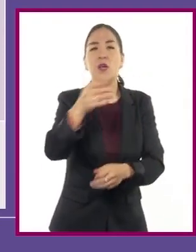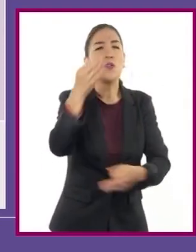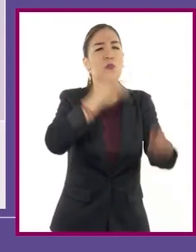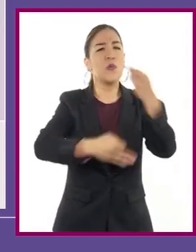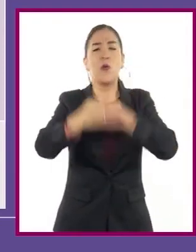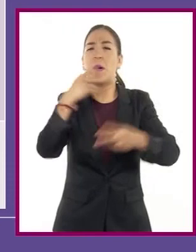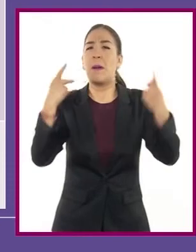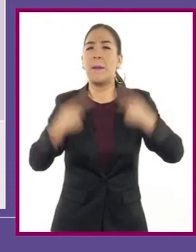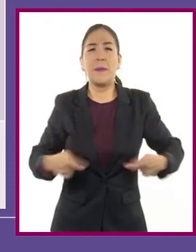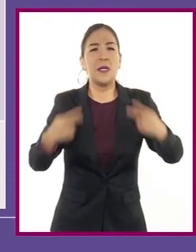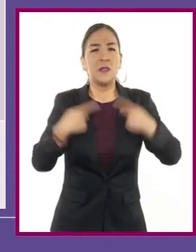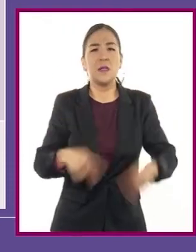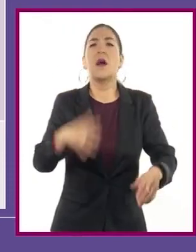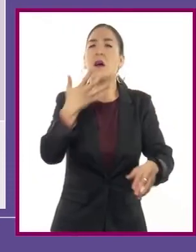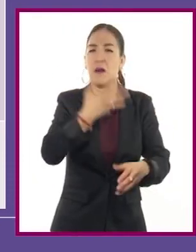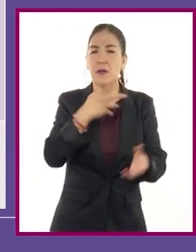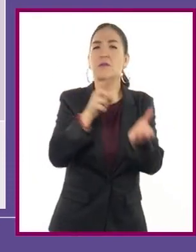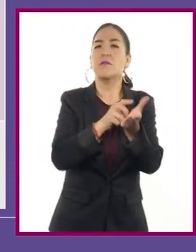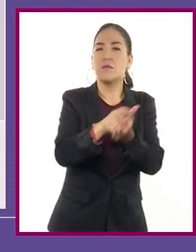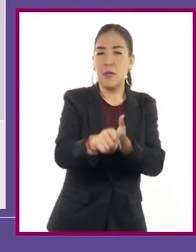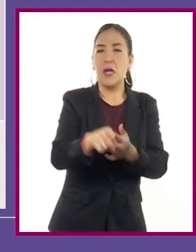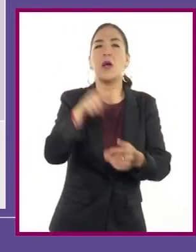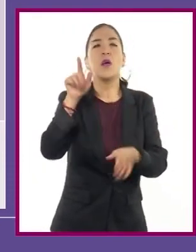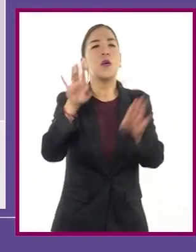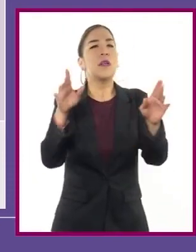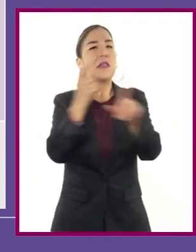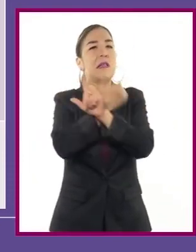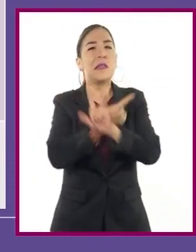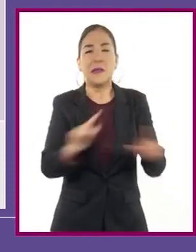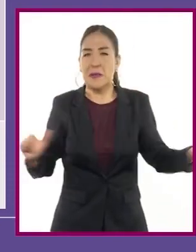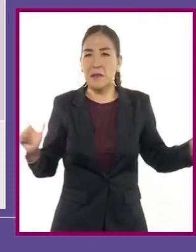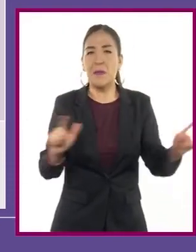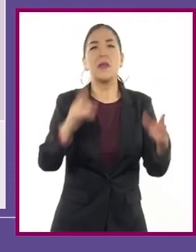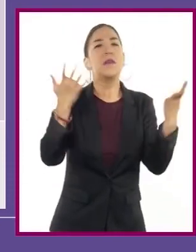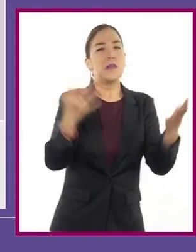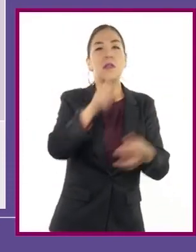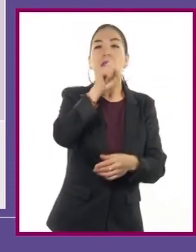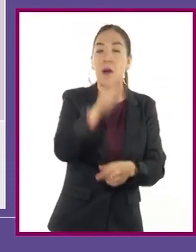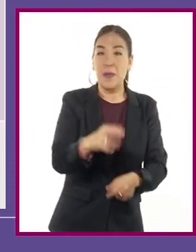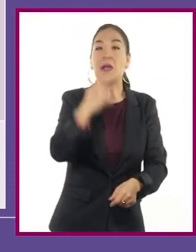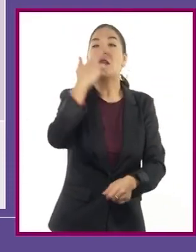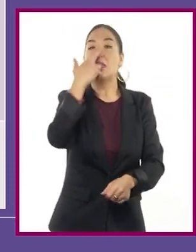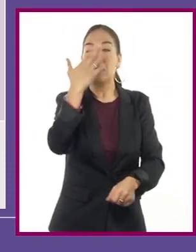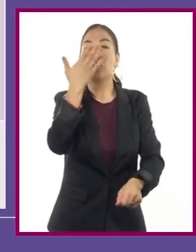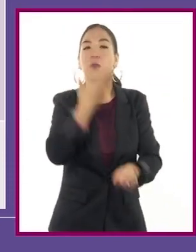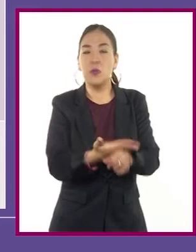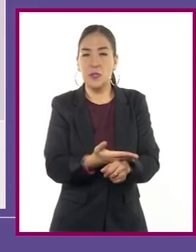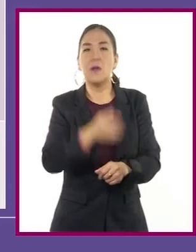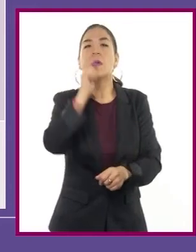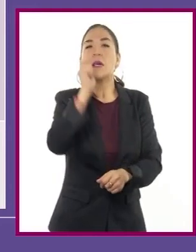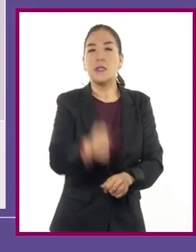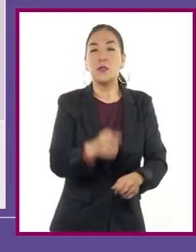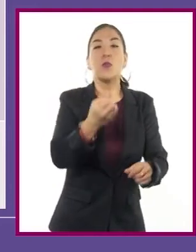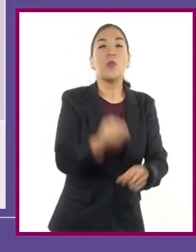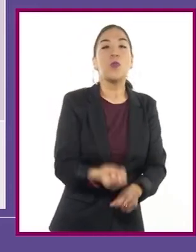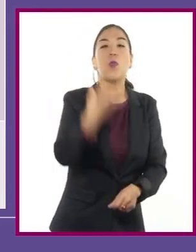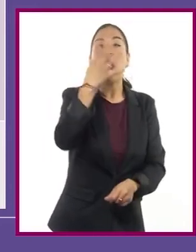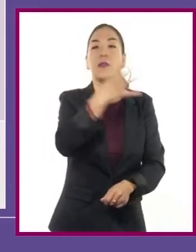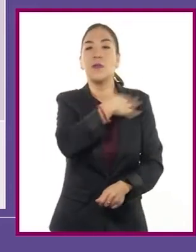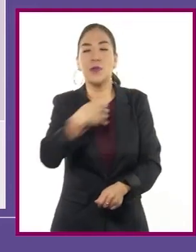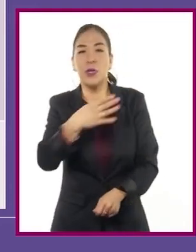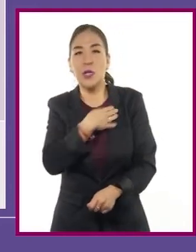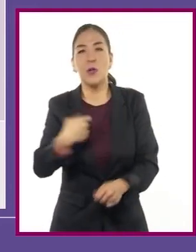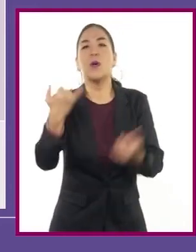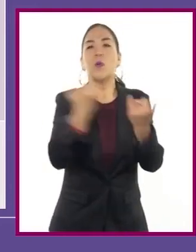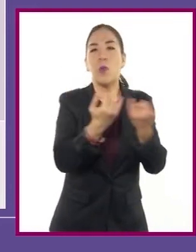toda persona tiene derecho a decidir de manera libre y responsable el número y el espaciamiento de